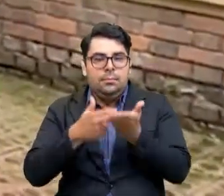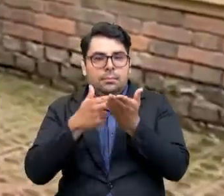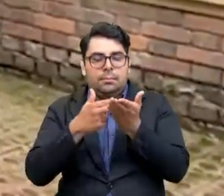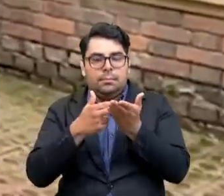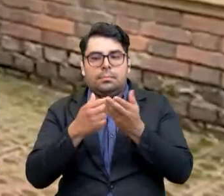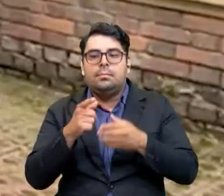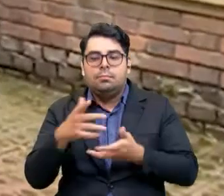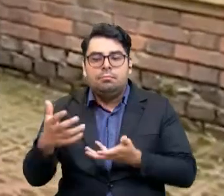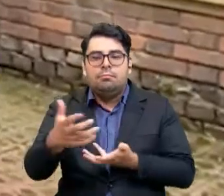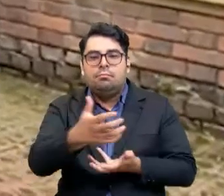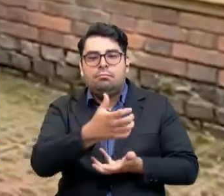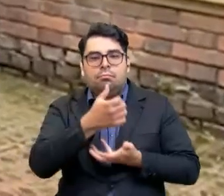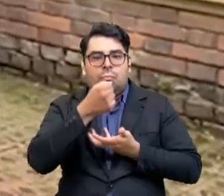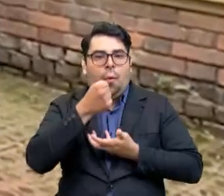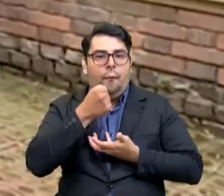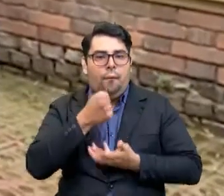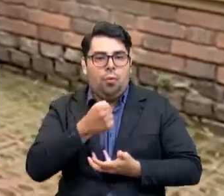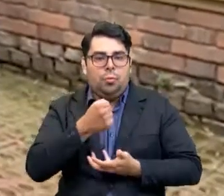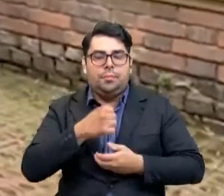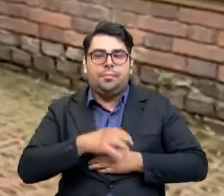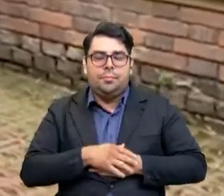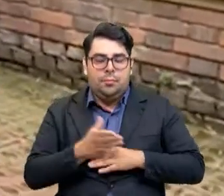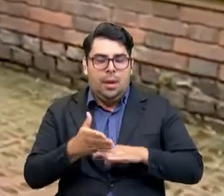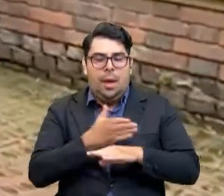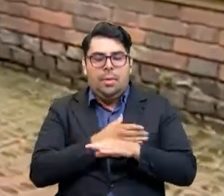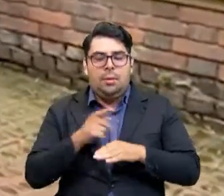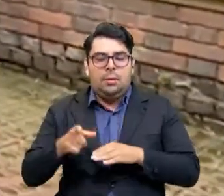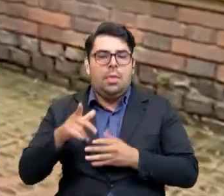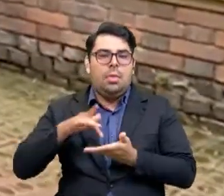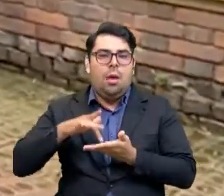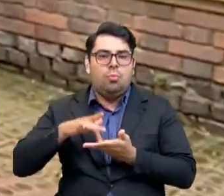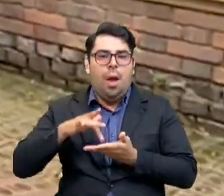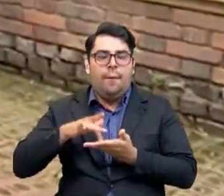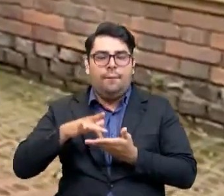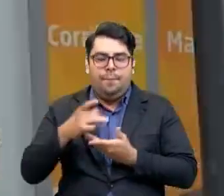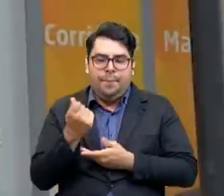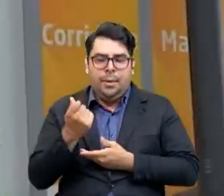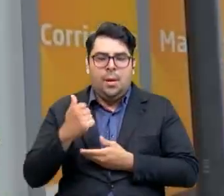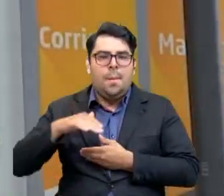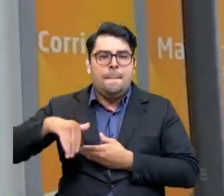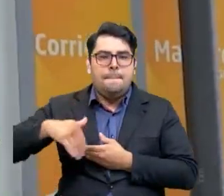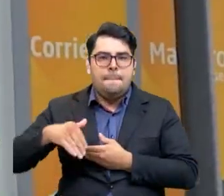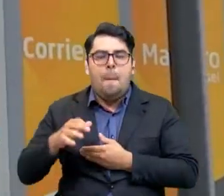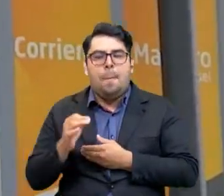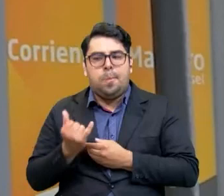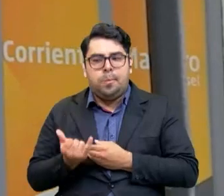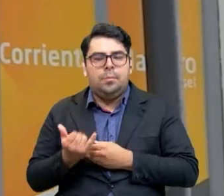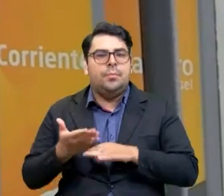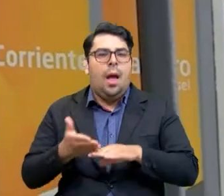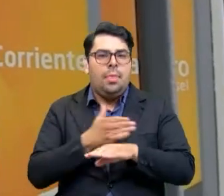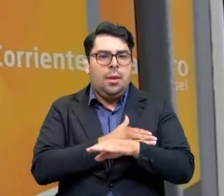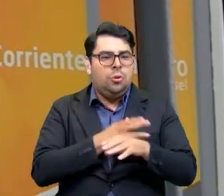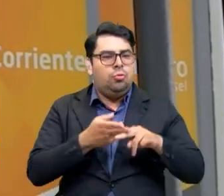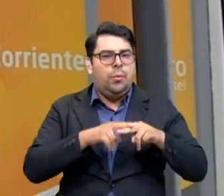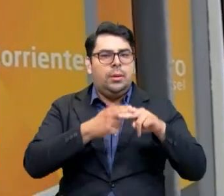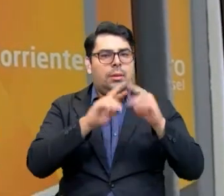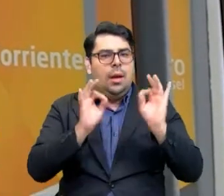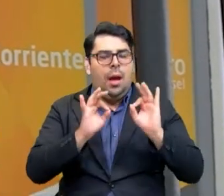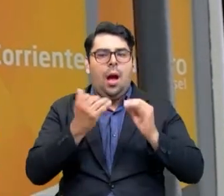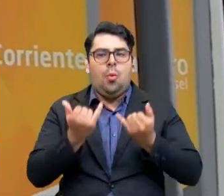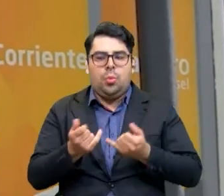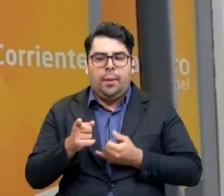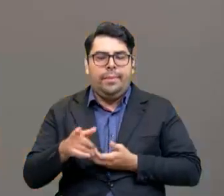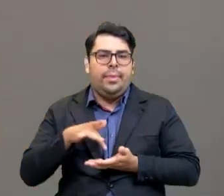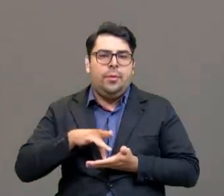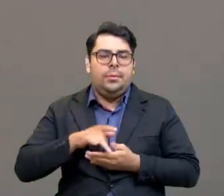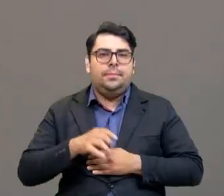del Combustible en Colombia, provocado por un hueco fiscal que se generó por no haber subido los precios en años anteriores. Con